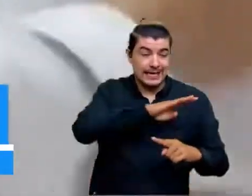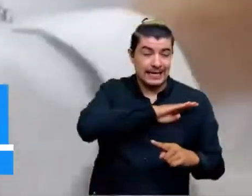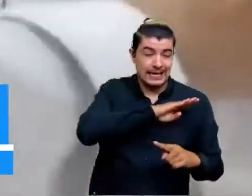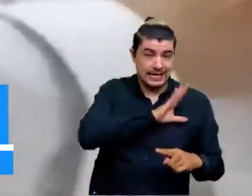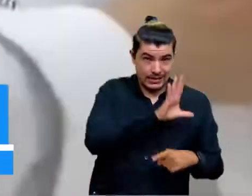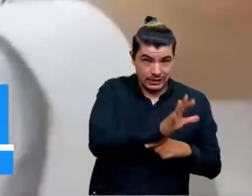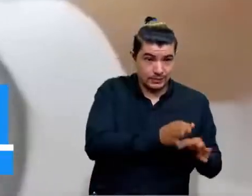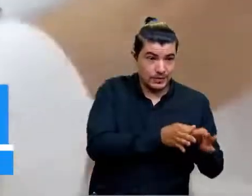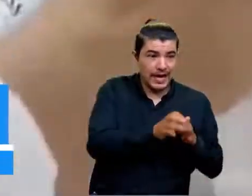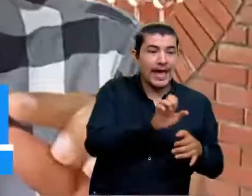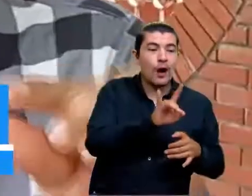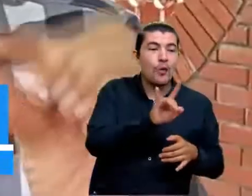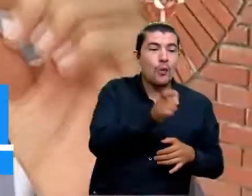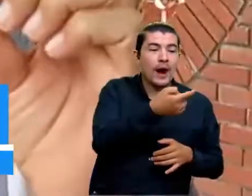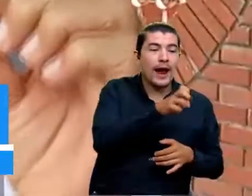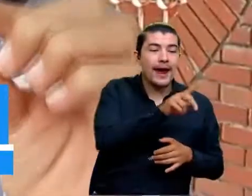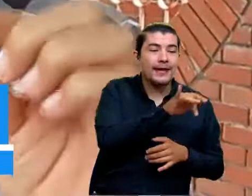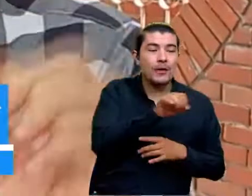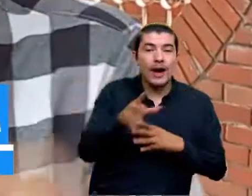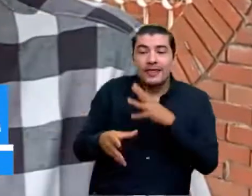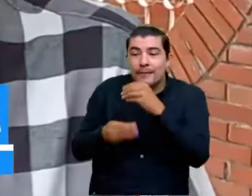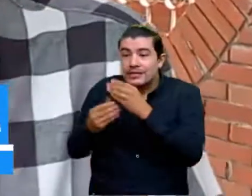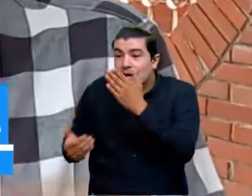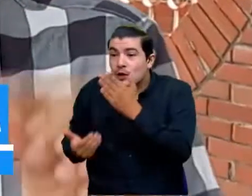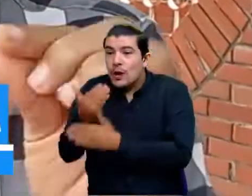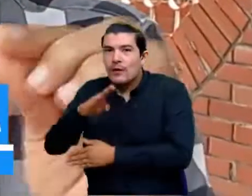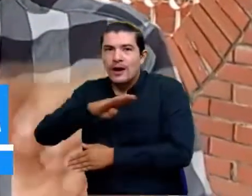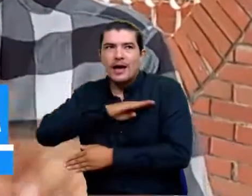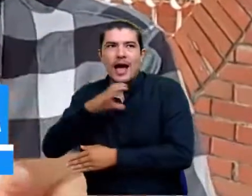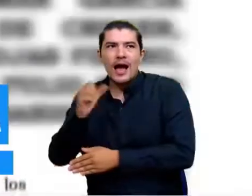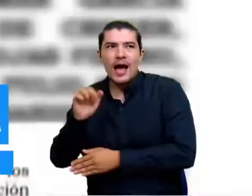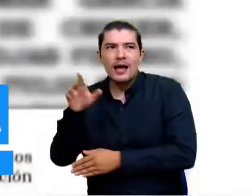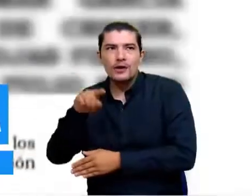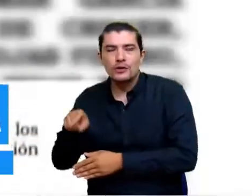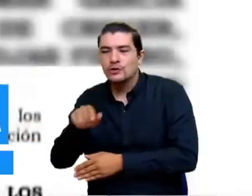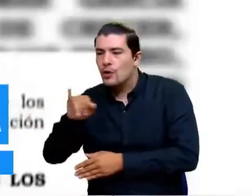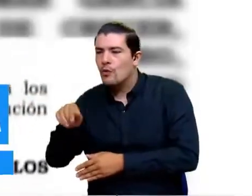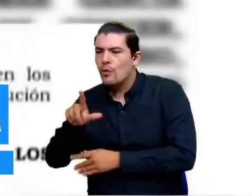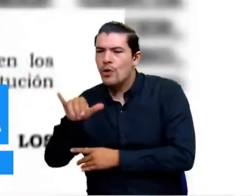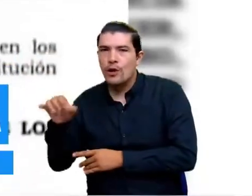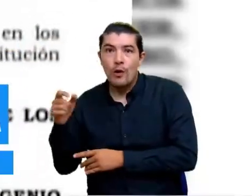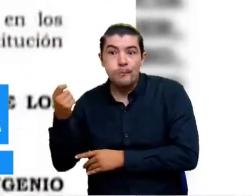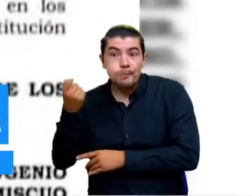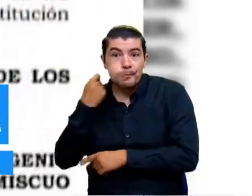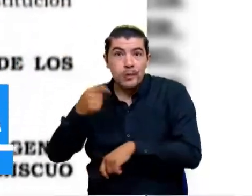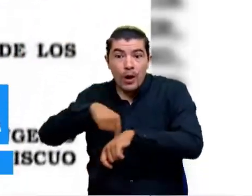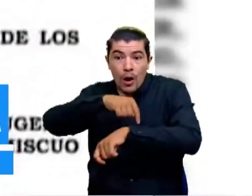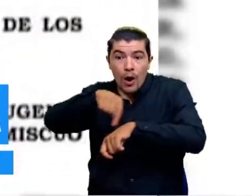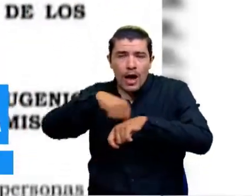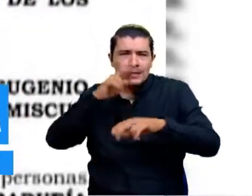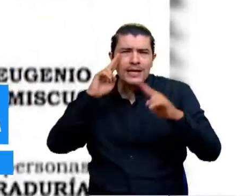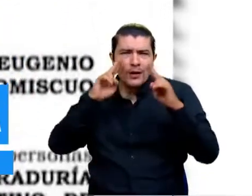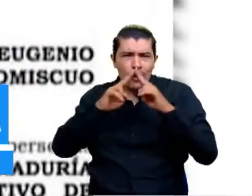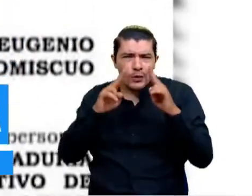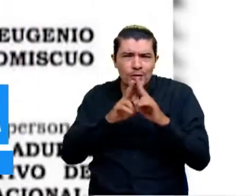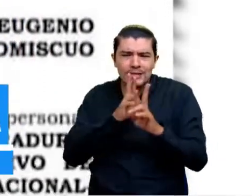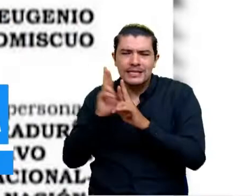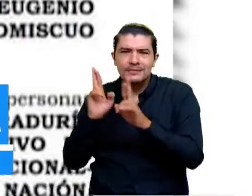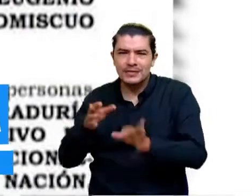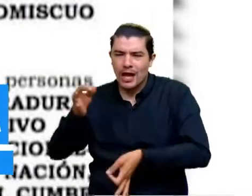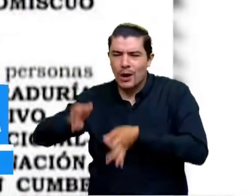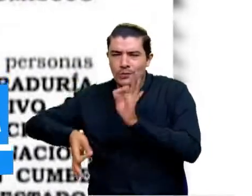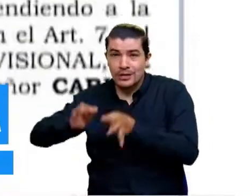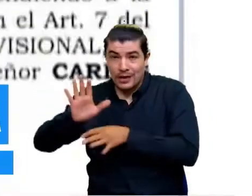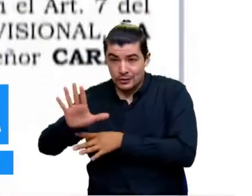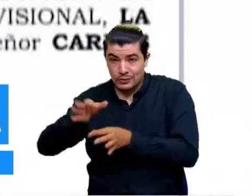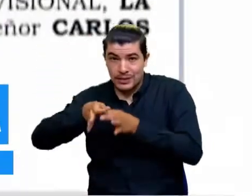eugenio rangel y el nuevo mandatario carlos julio socha pues en las últimas horas se conoció este fallo de un juzgado de